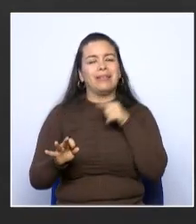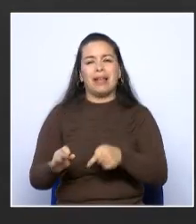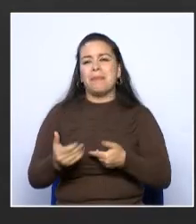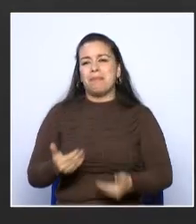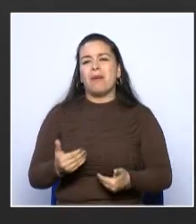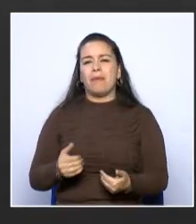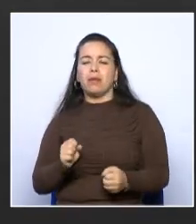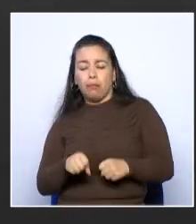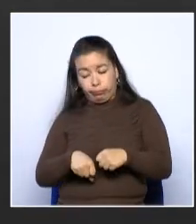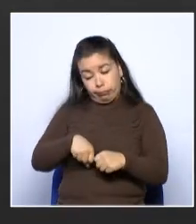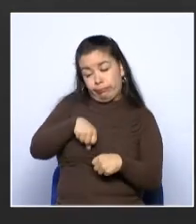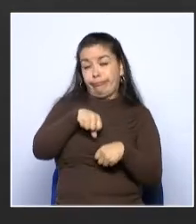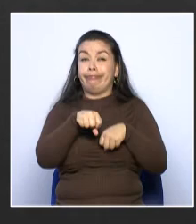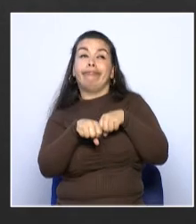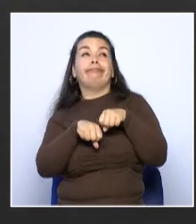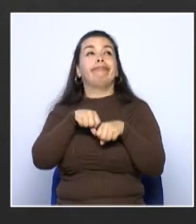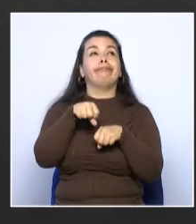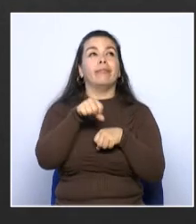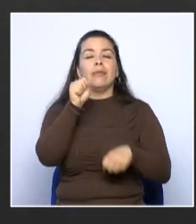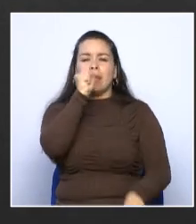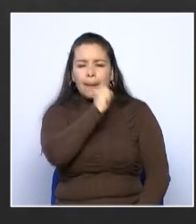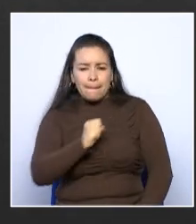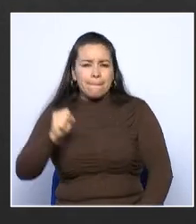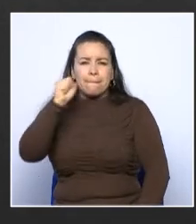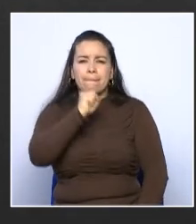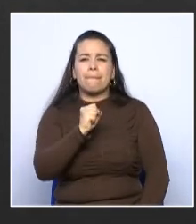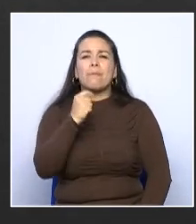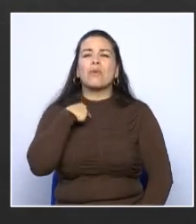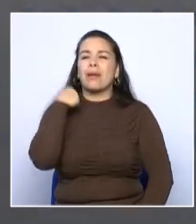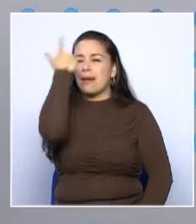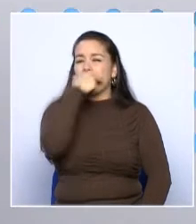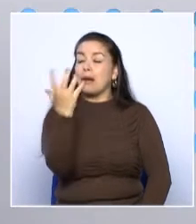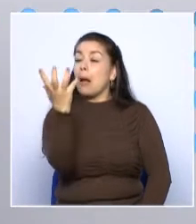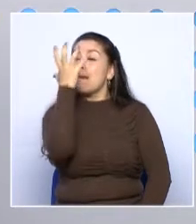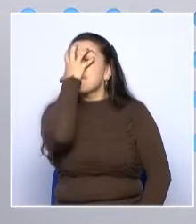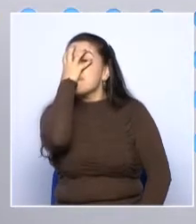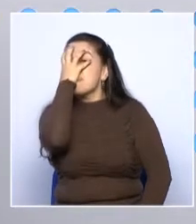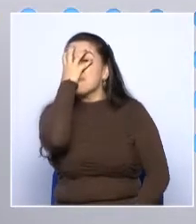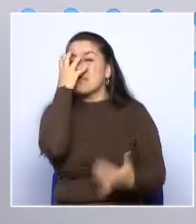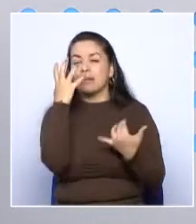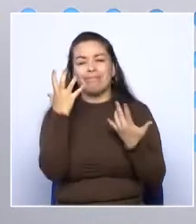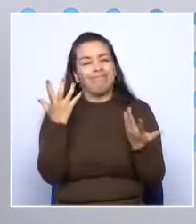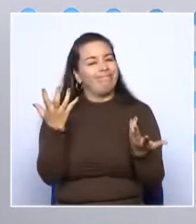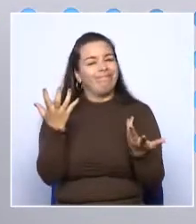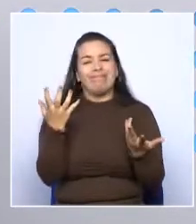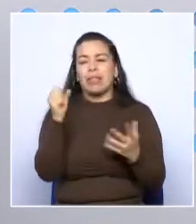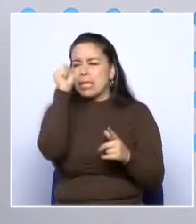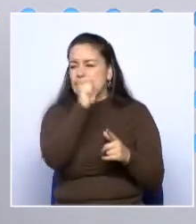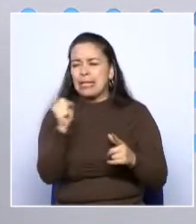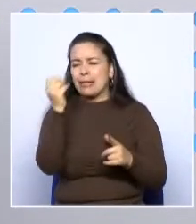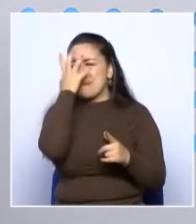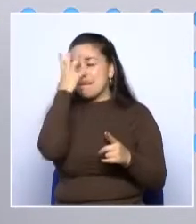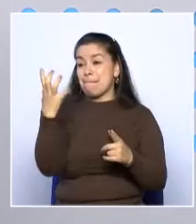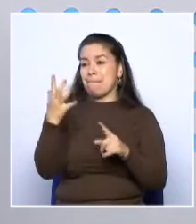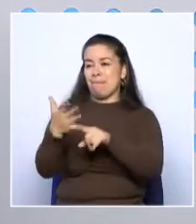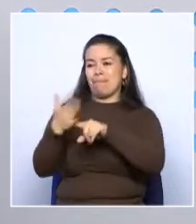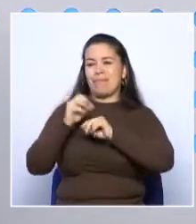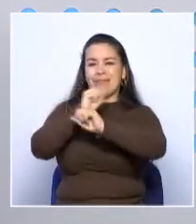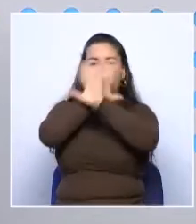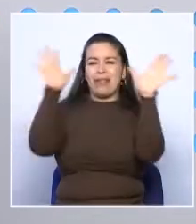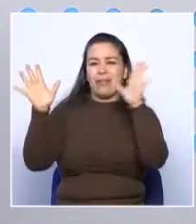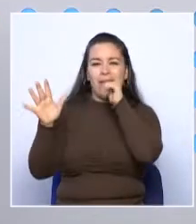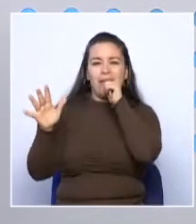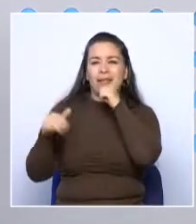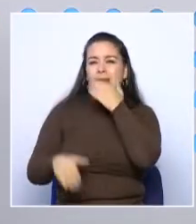va acomodando y entonces ya no nos permite, porque la carita está muy pegada, digamos, al útero, entonces ya no nos permite tener una imagen adecuada. Entonces dicen,